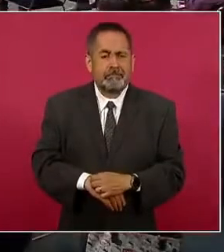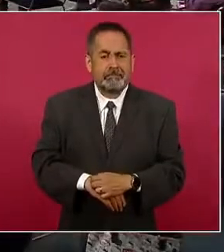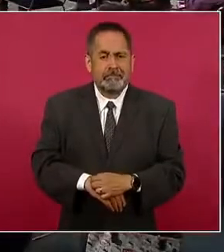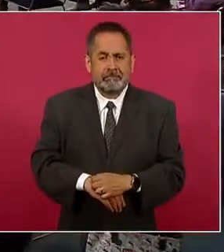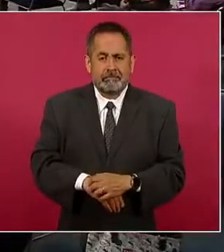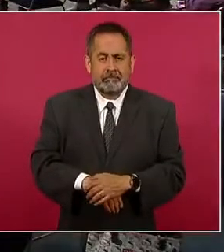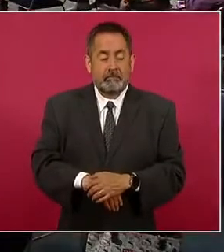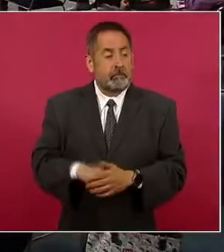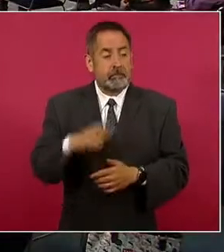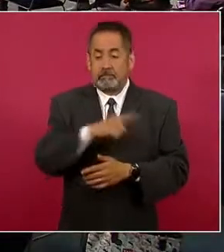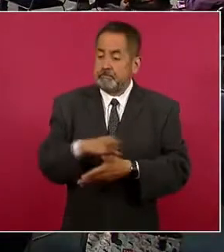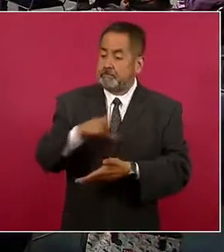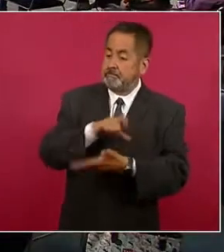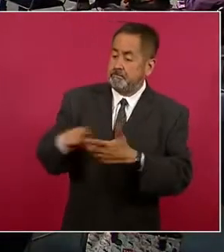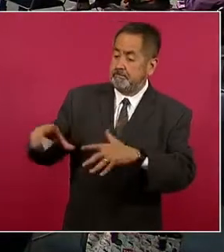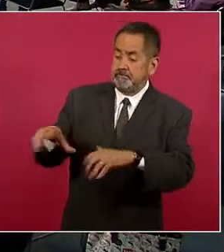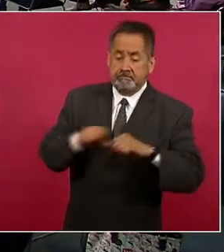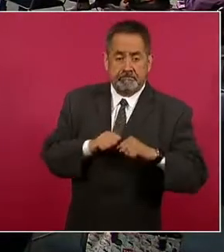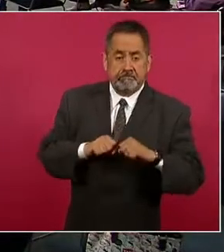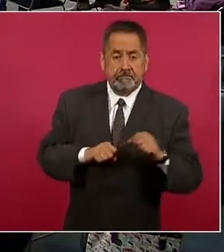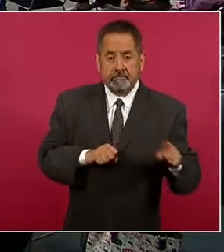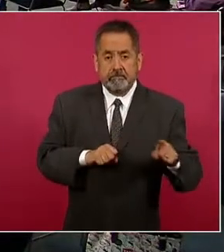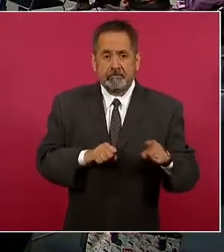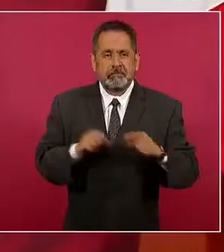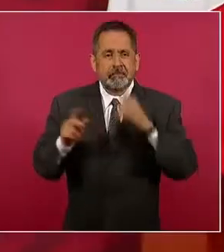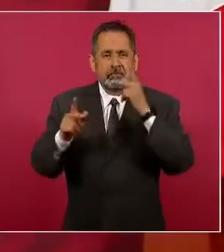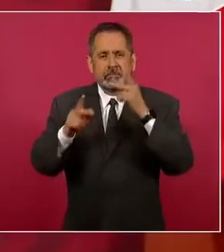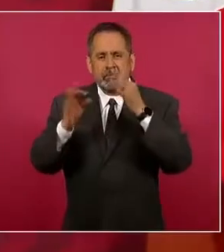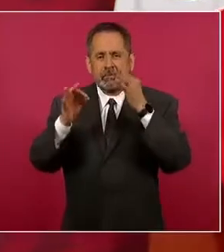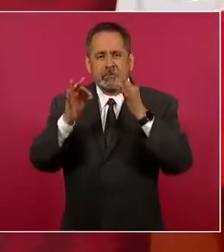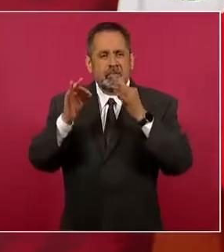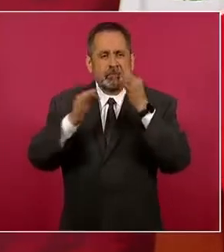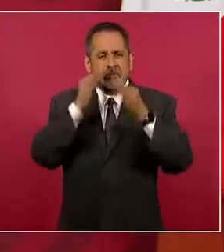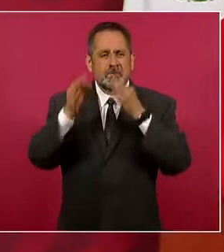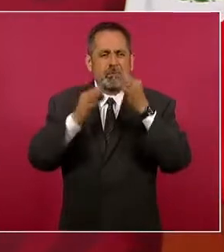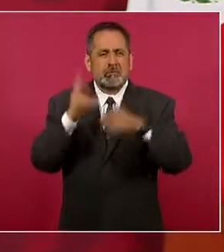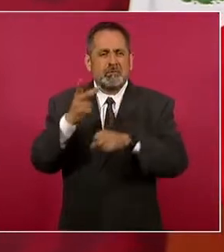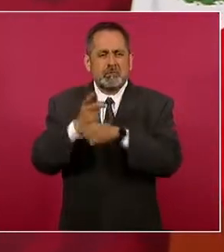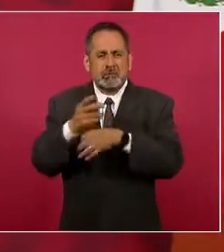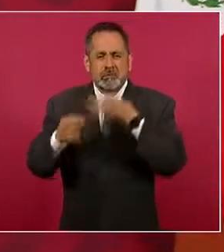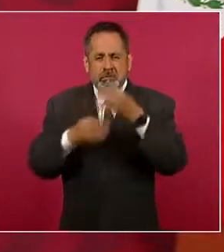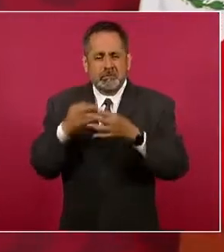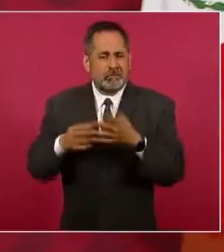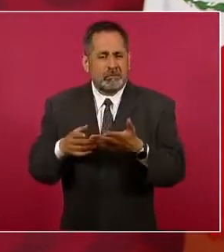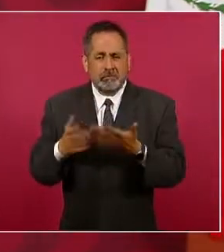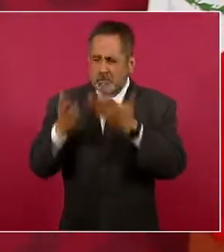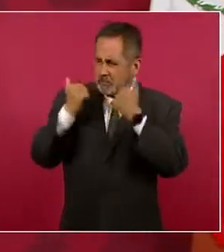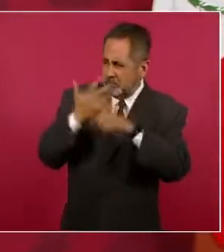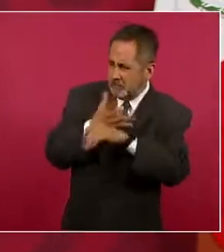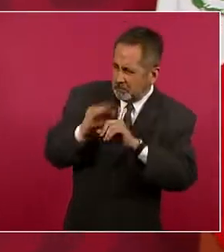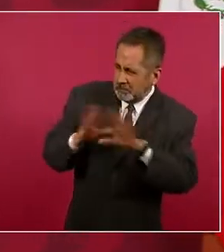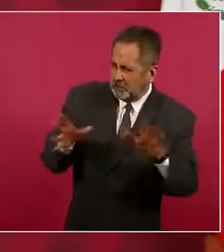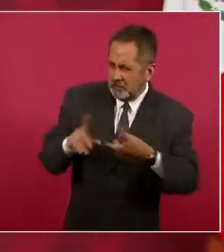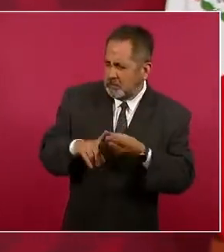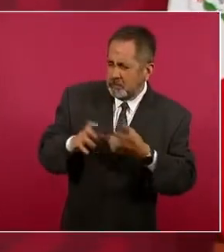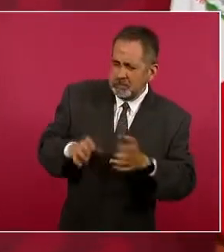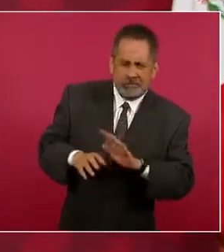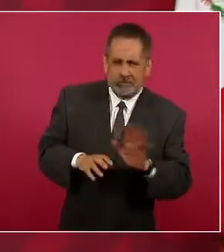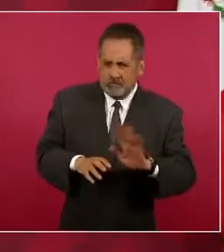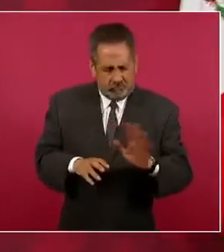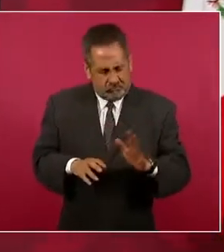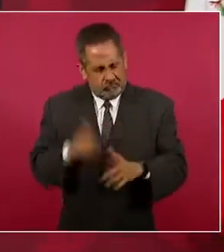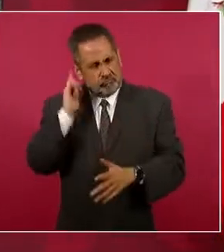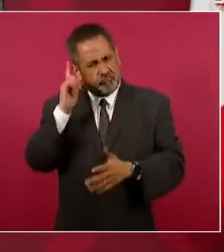la compra de publicidad sin transparencia.